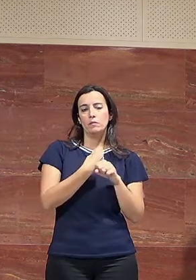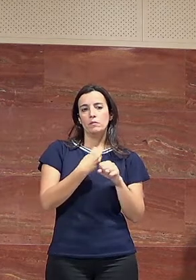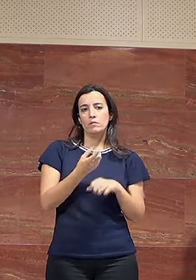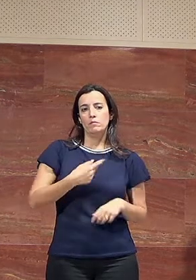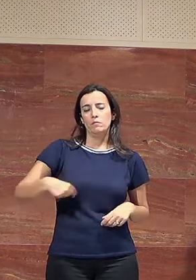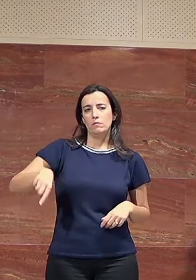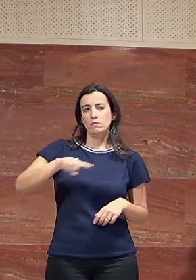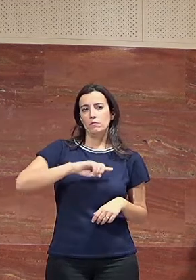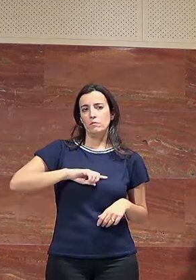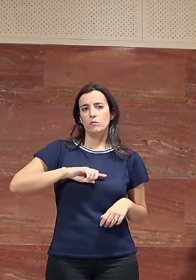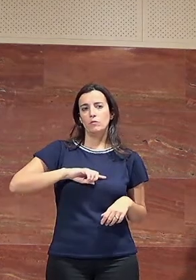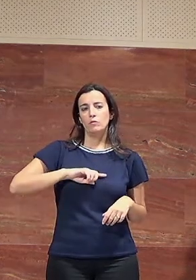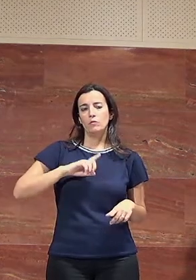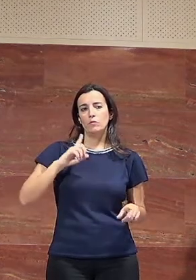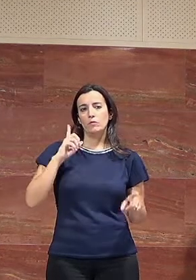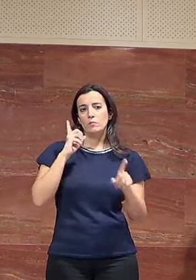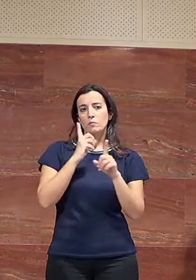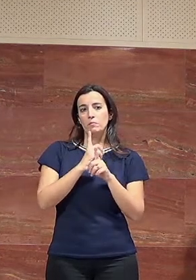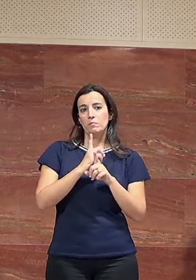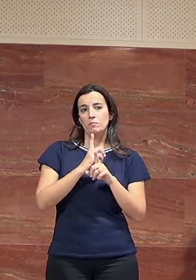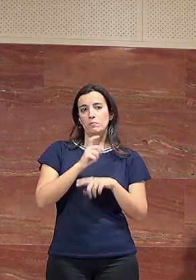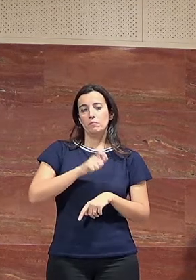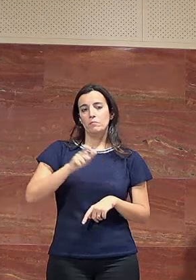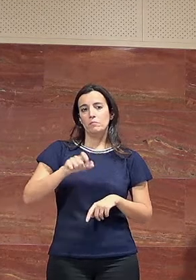Uh-huh. pueden parecer como